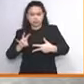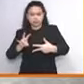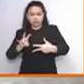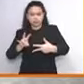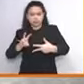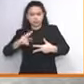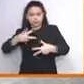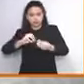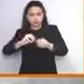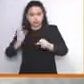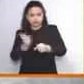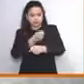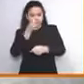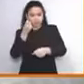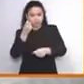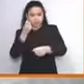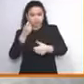27, último número ganador